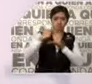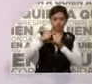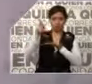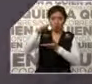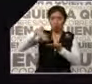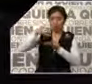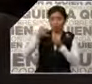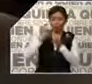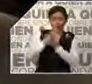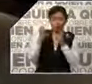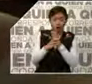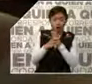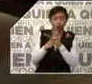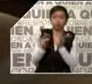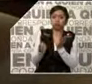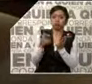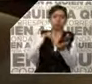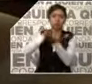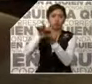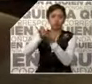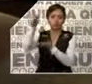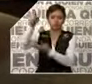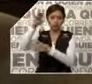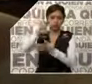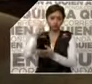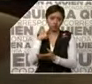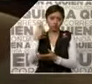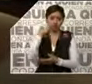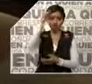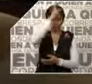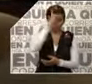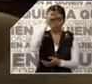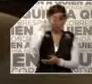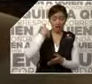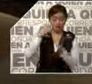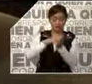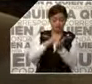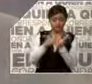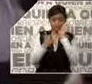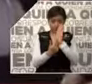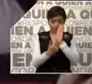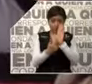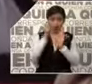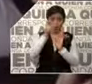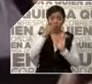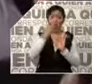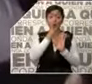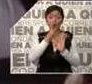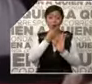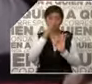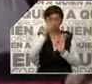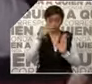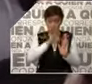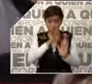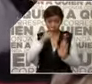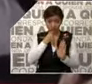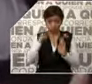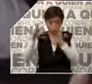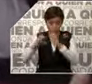Hay peritajes en psicología en los cuales se estipula que el señor no es apto para tener la guardia y